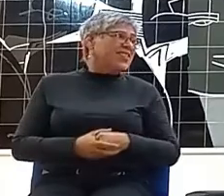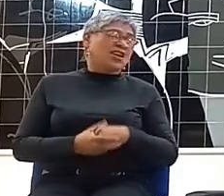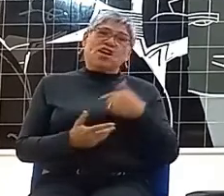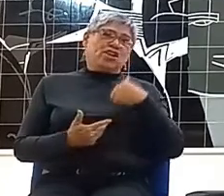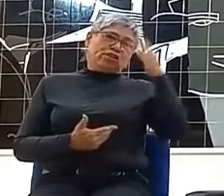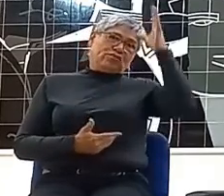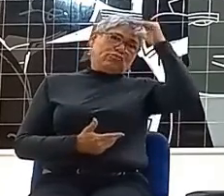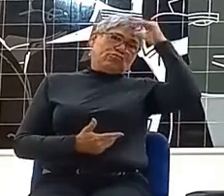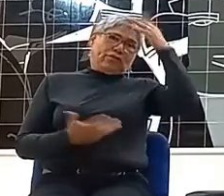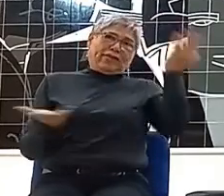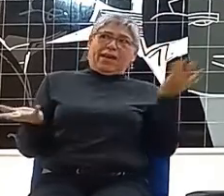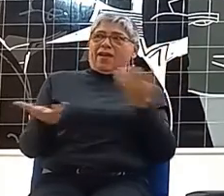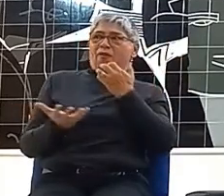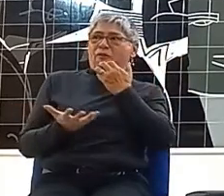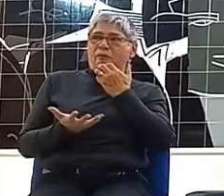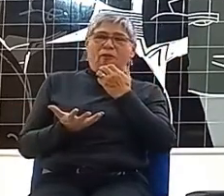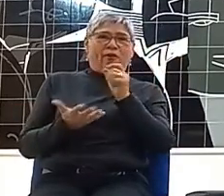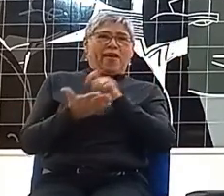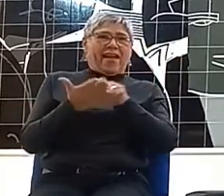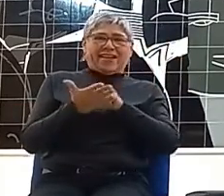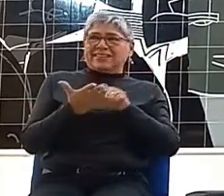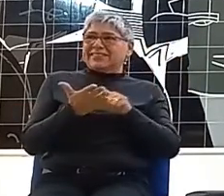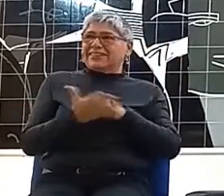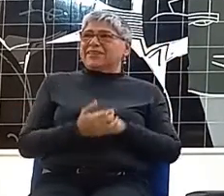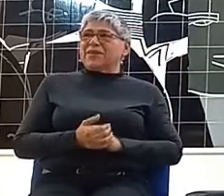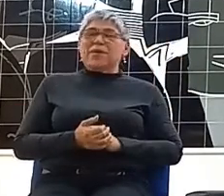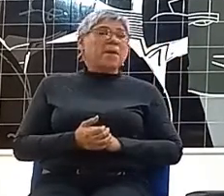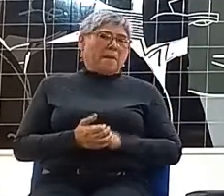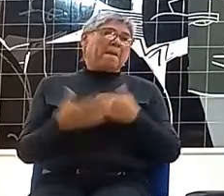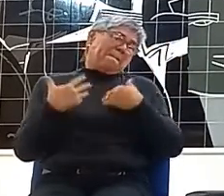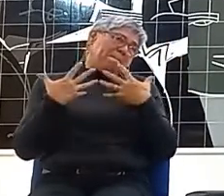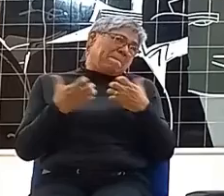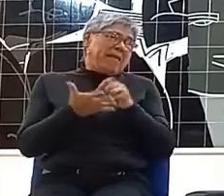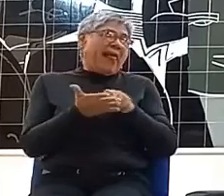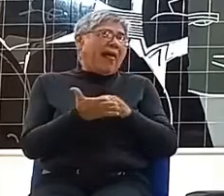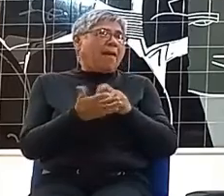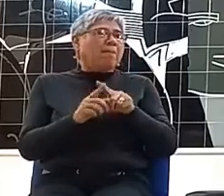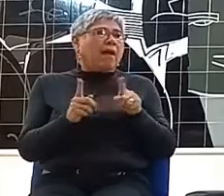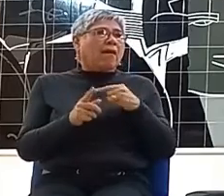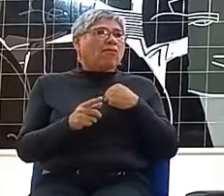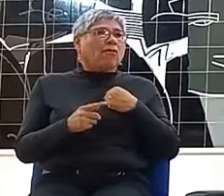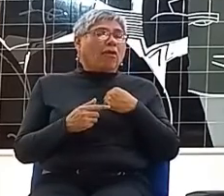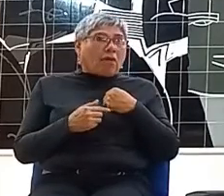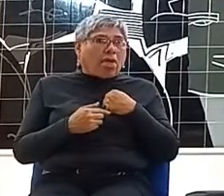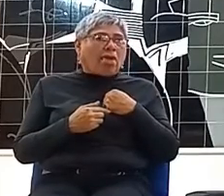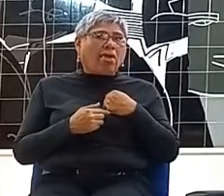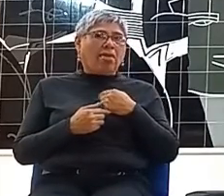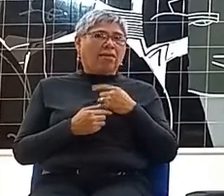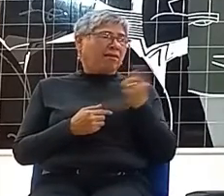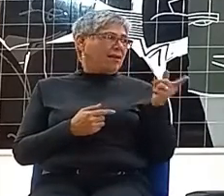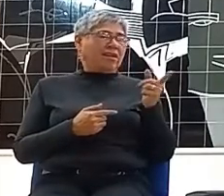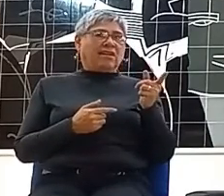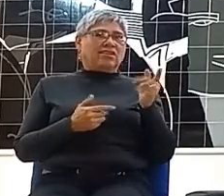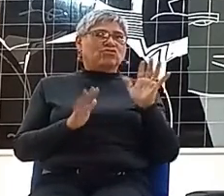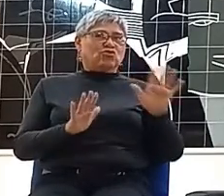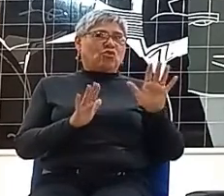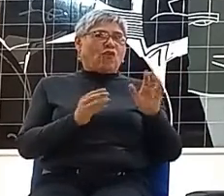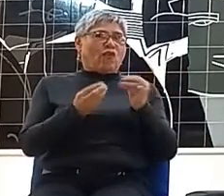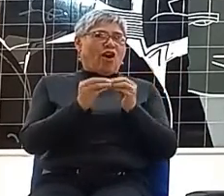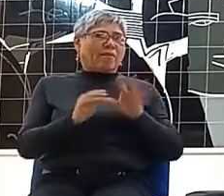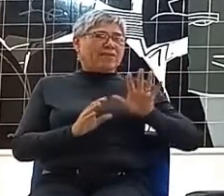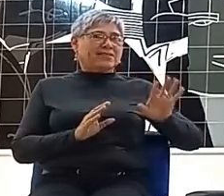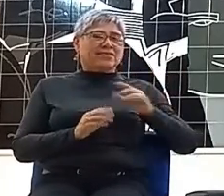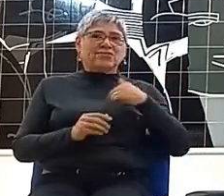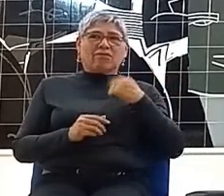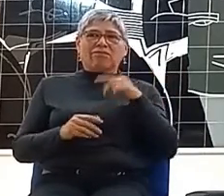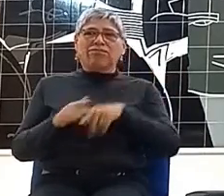sabía cómo era un escritor, yo apenas quería quizá hacerlo, pero no tenía las condiciones que tenía Alberto, y de pronto entro y